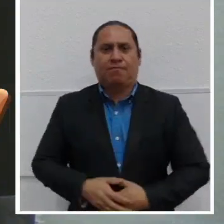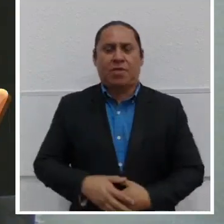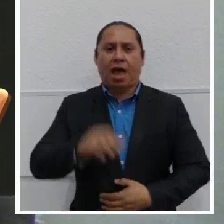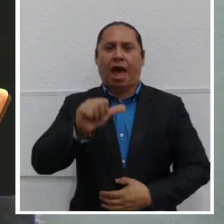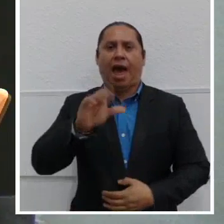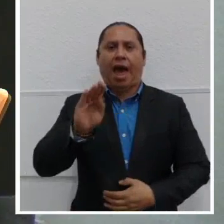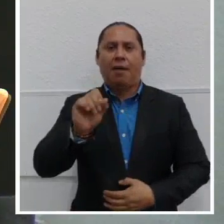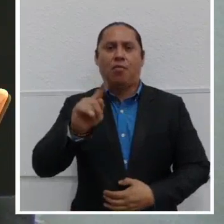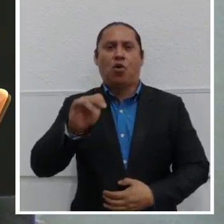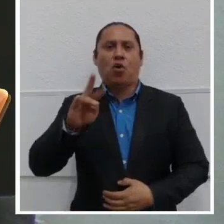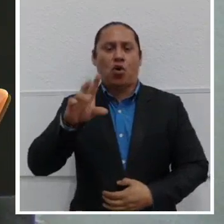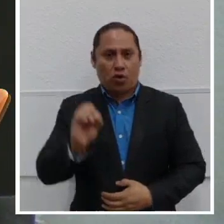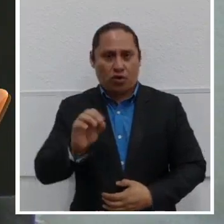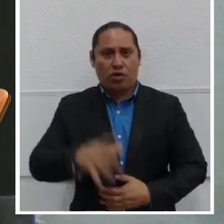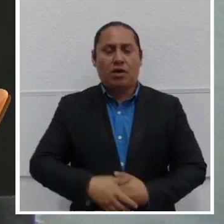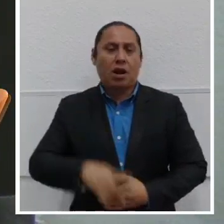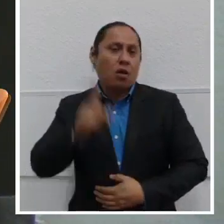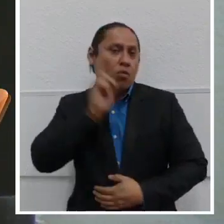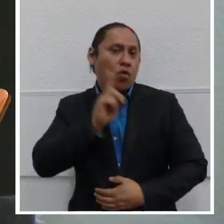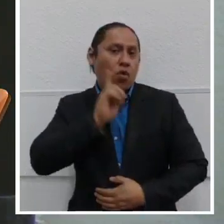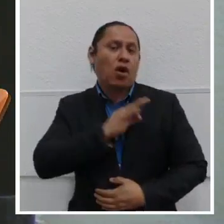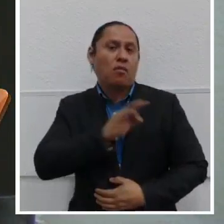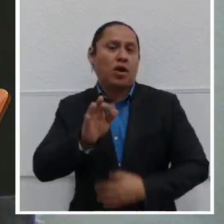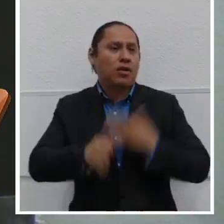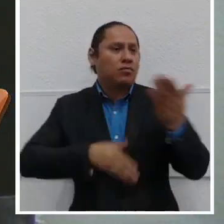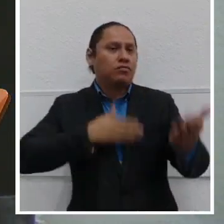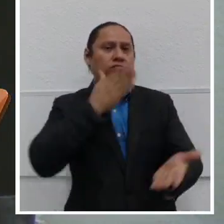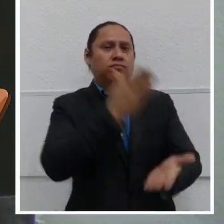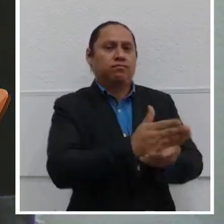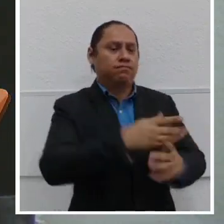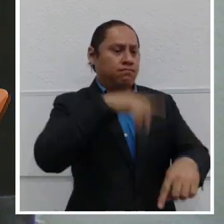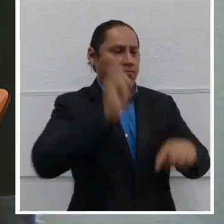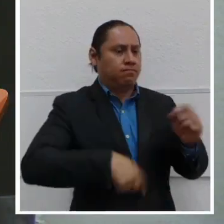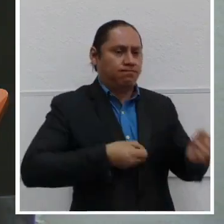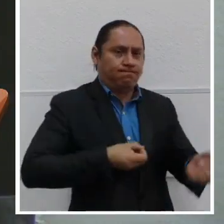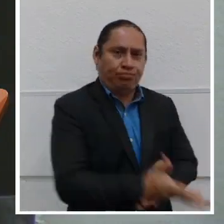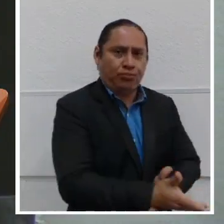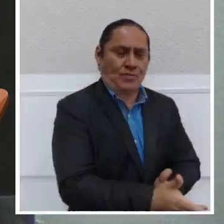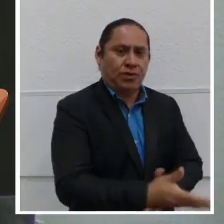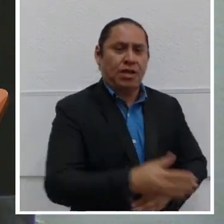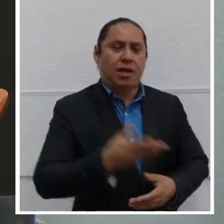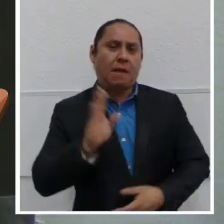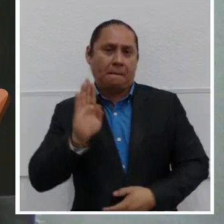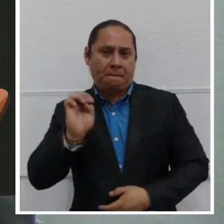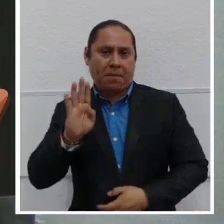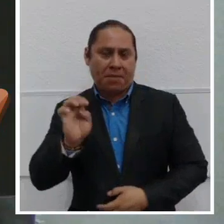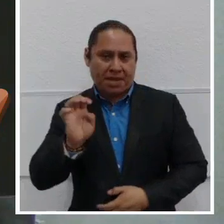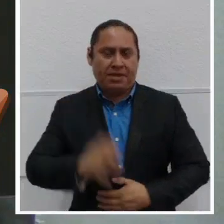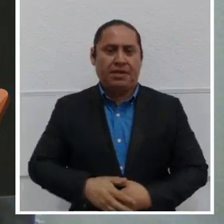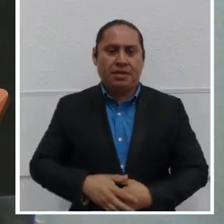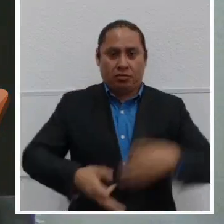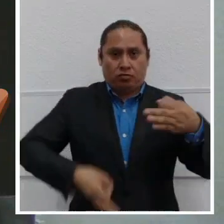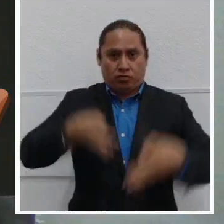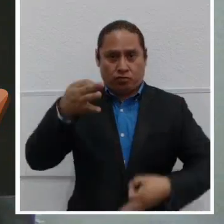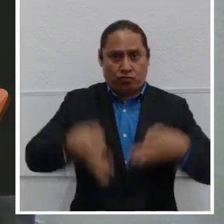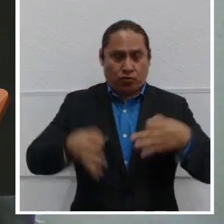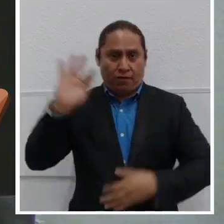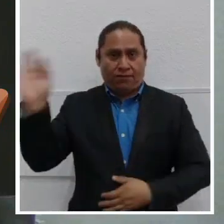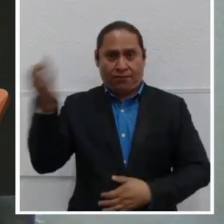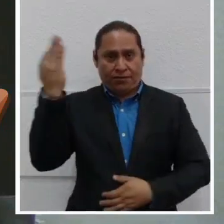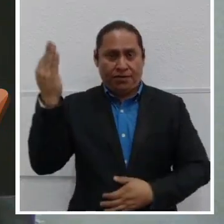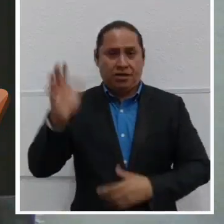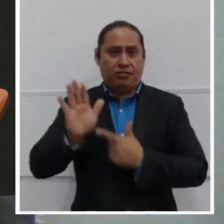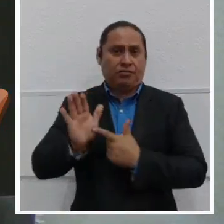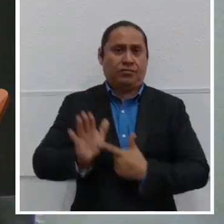que mujeres podemos acudir al aborto y hoy la suprema corte y con este dictamen que se